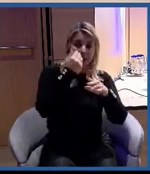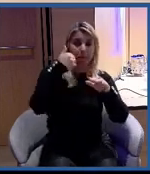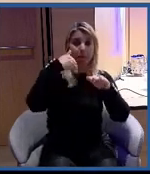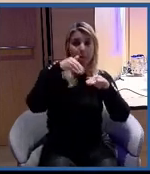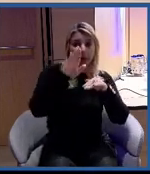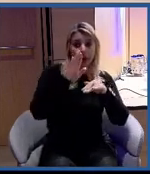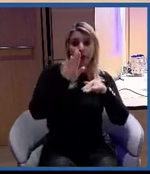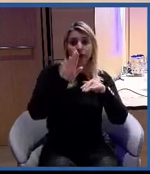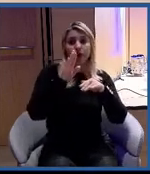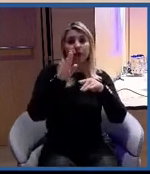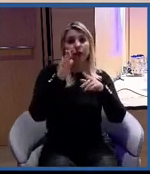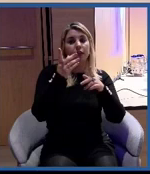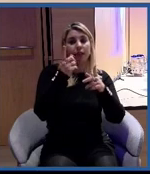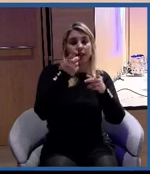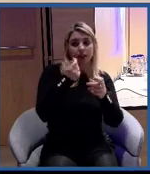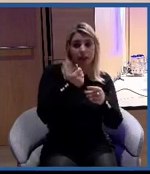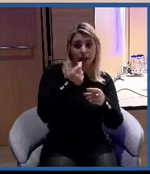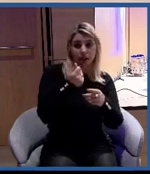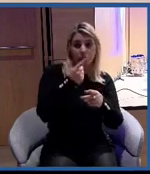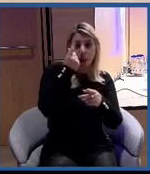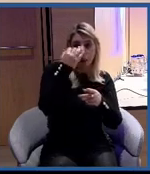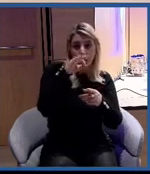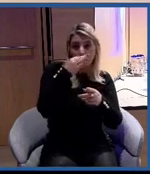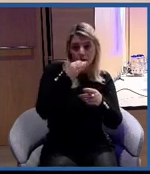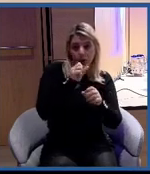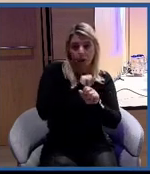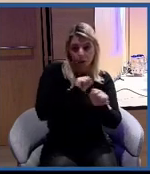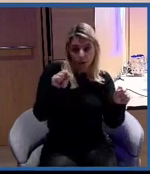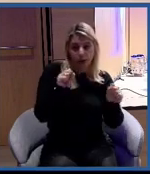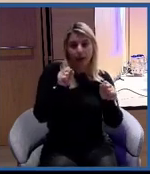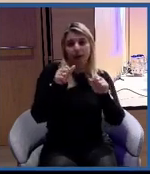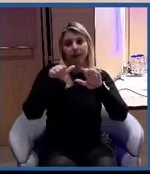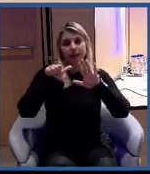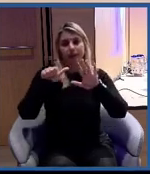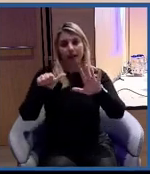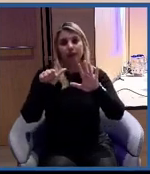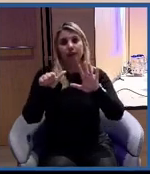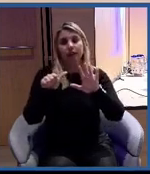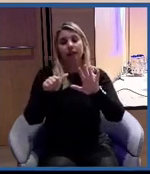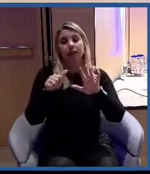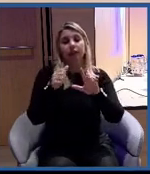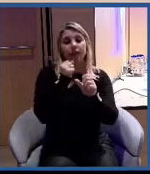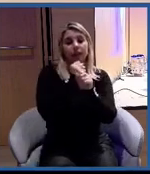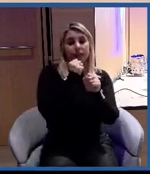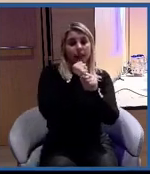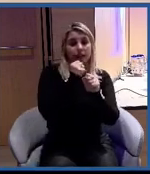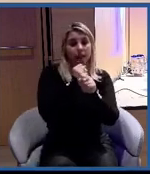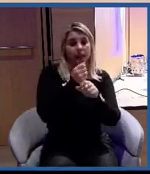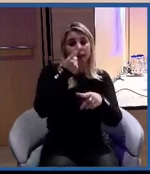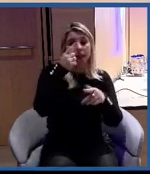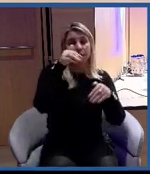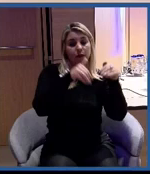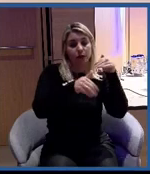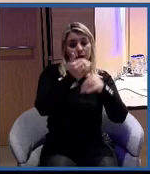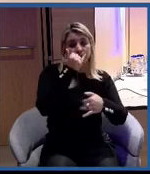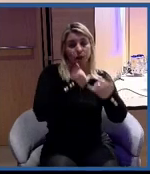recurso al final solamente lo lograron seis y creemos que es mucho de ese trabajo del voto informado ahora